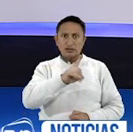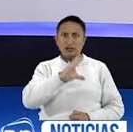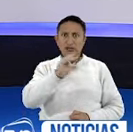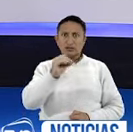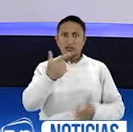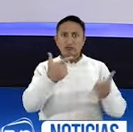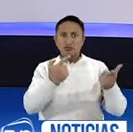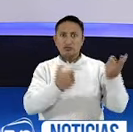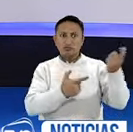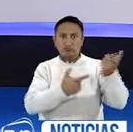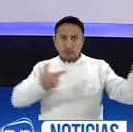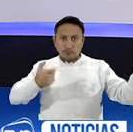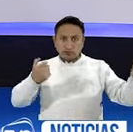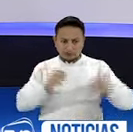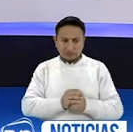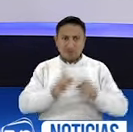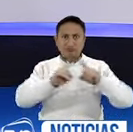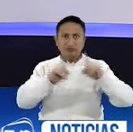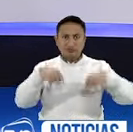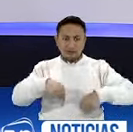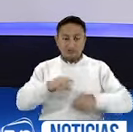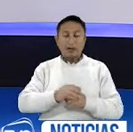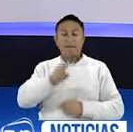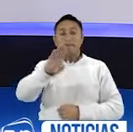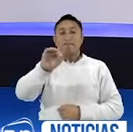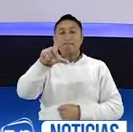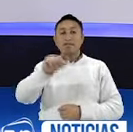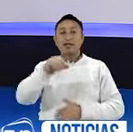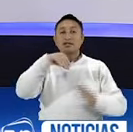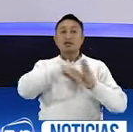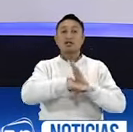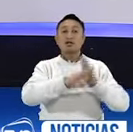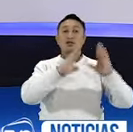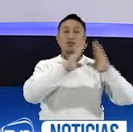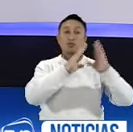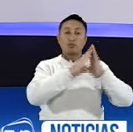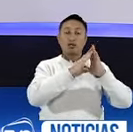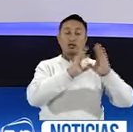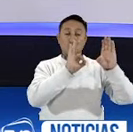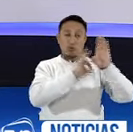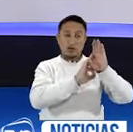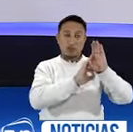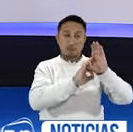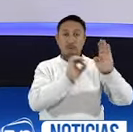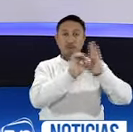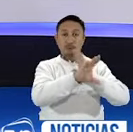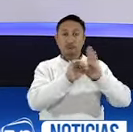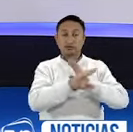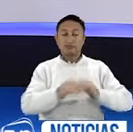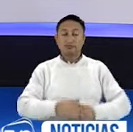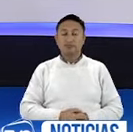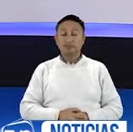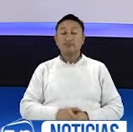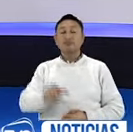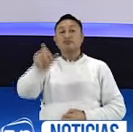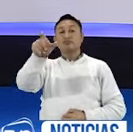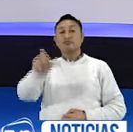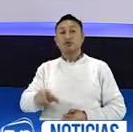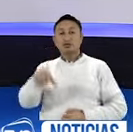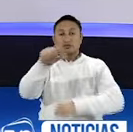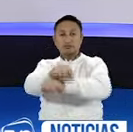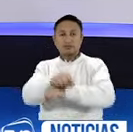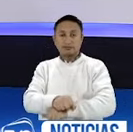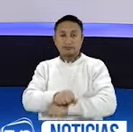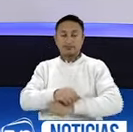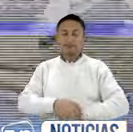diferente calibre, así como también municiones en la bodega de una vivienda ubicada en Cumbayá, al nororiente de Quito. Un ciudadano fue